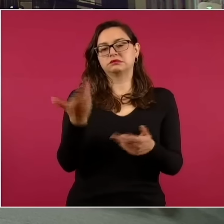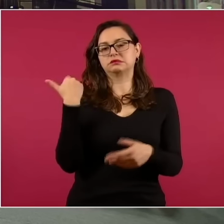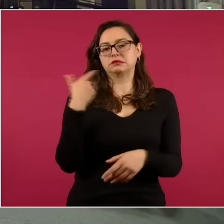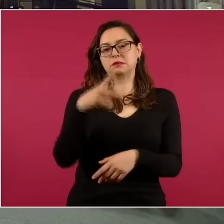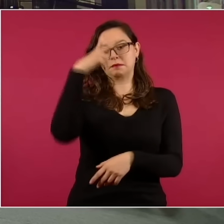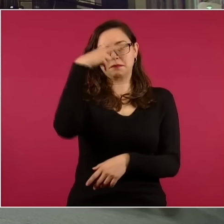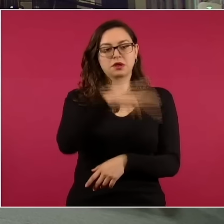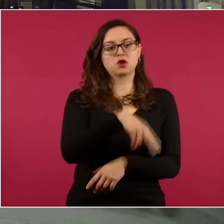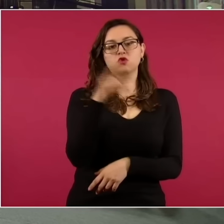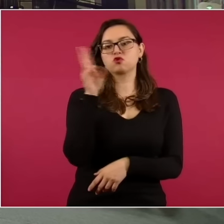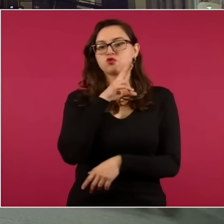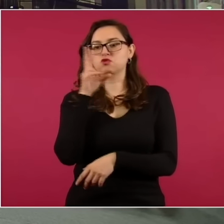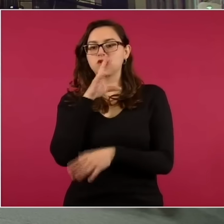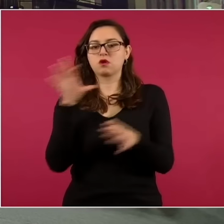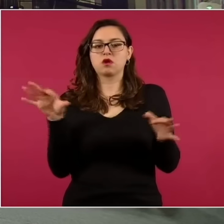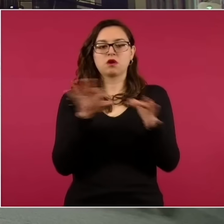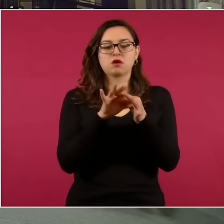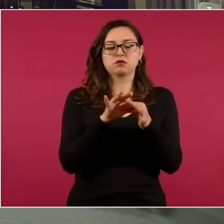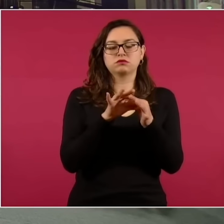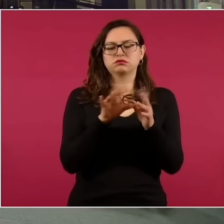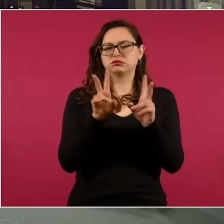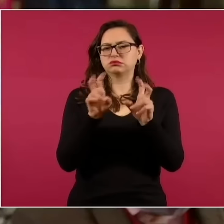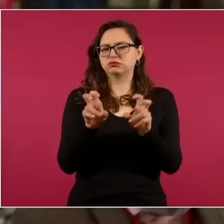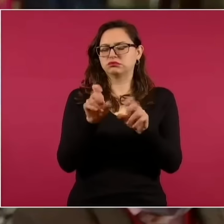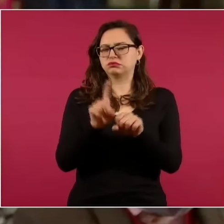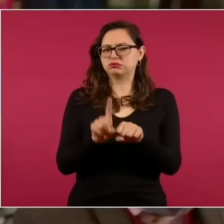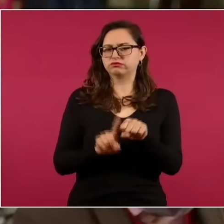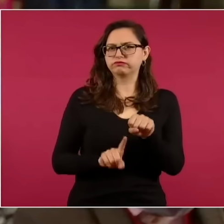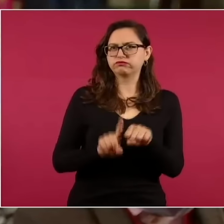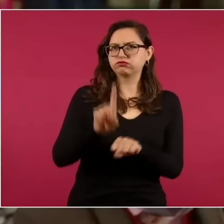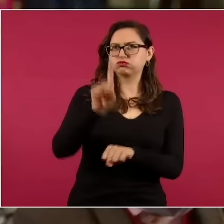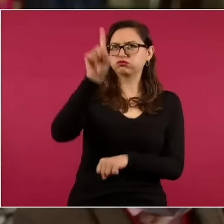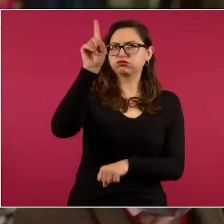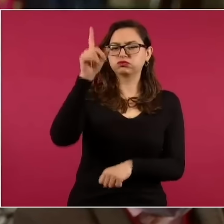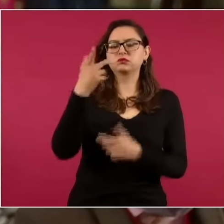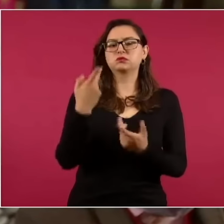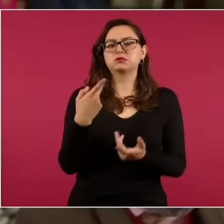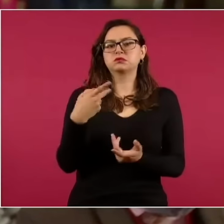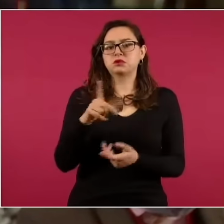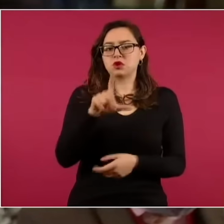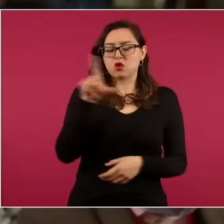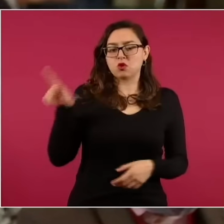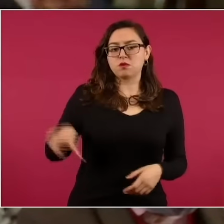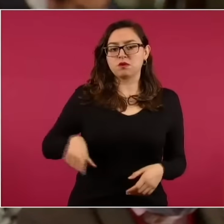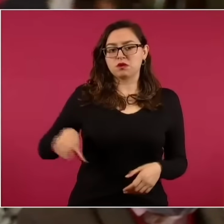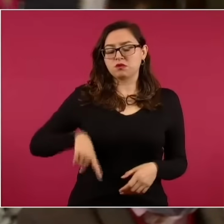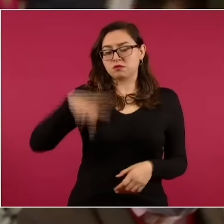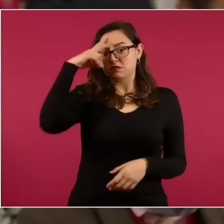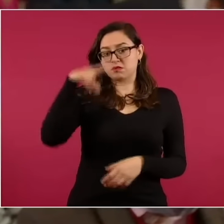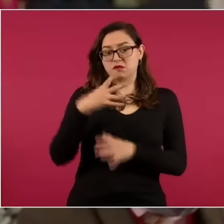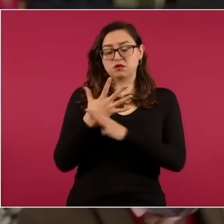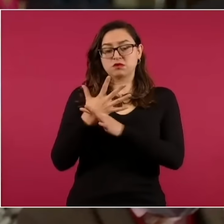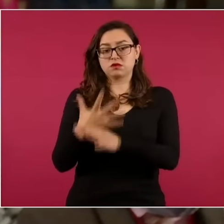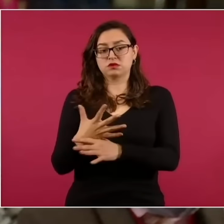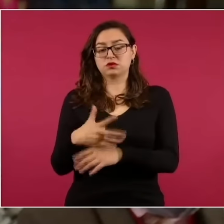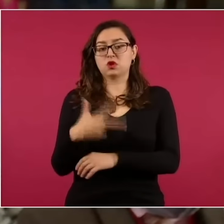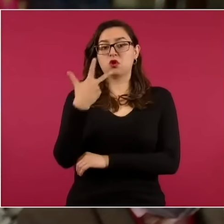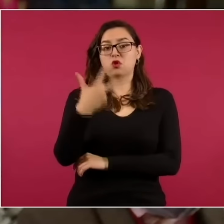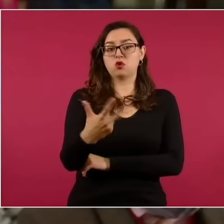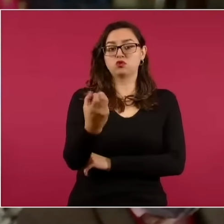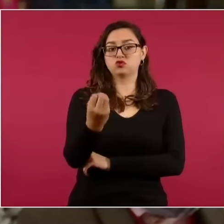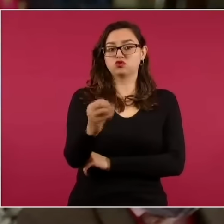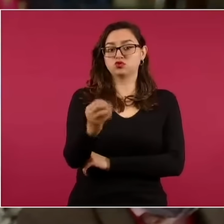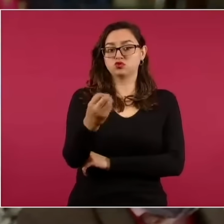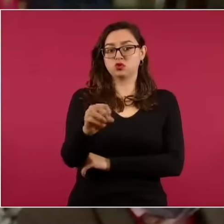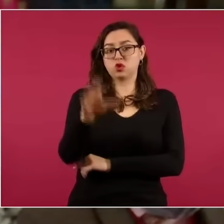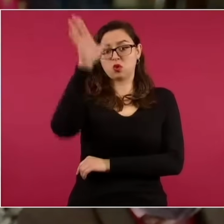acuerdo entre México y Rusia en materia de espacial. Aunque el gobierno de México aseguró en este comunicado que el 8 de octubre